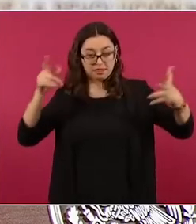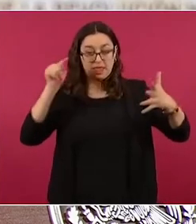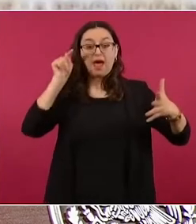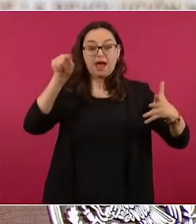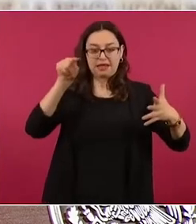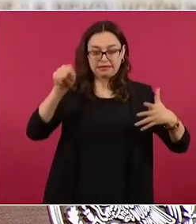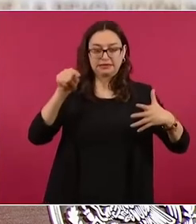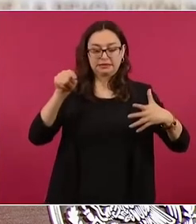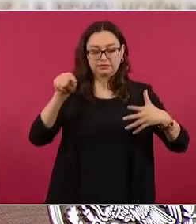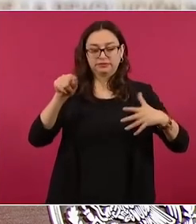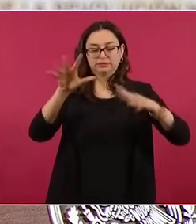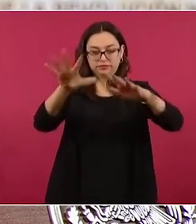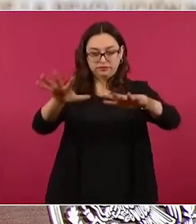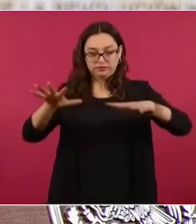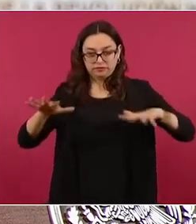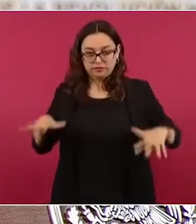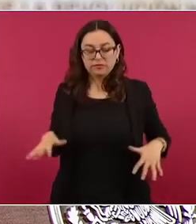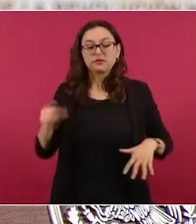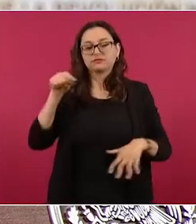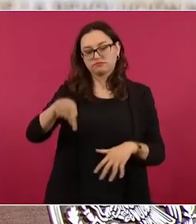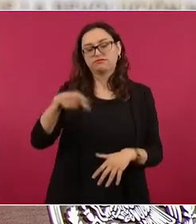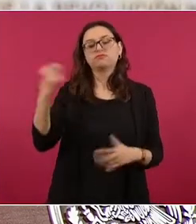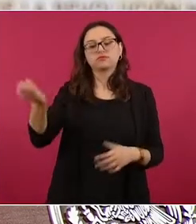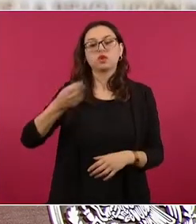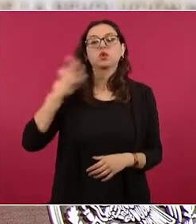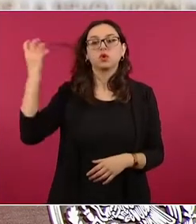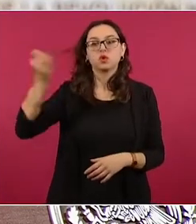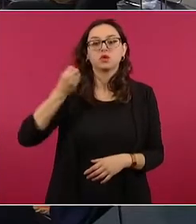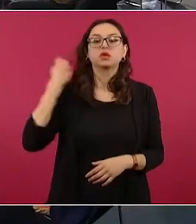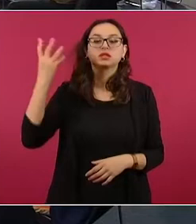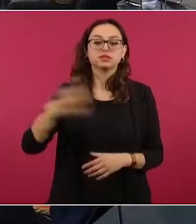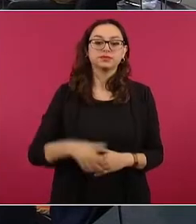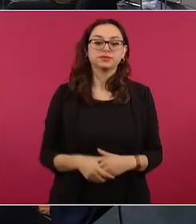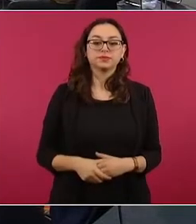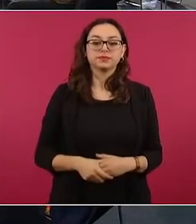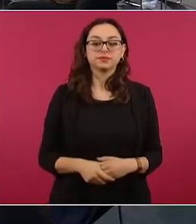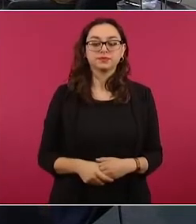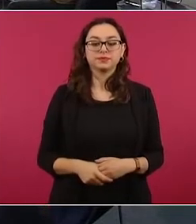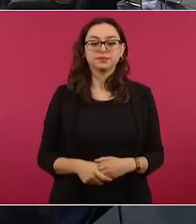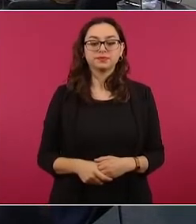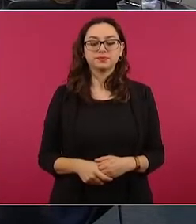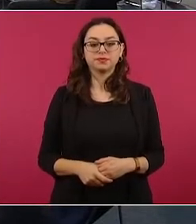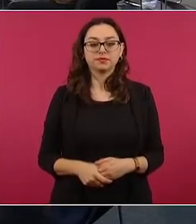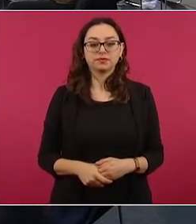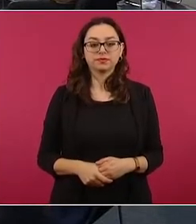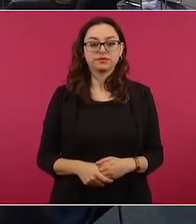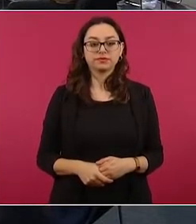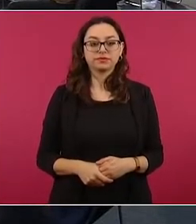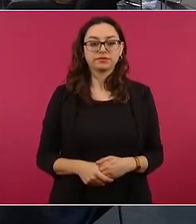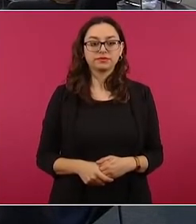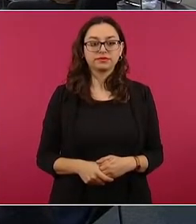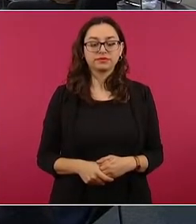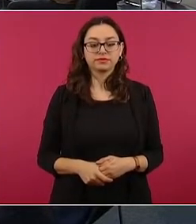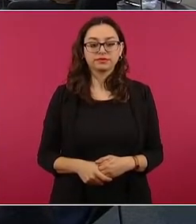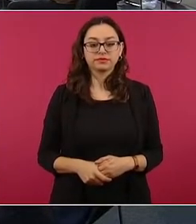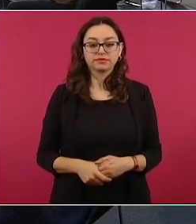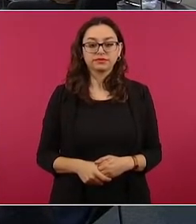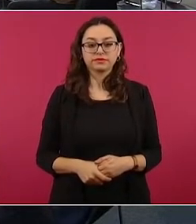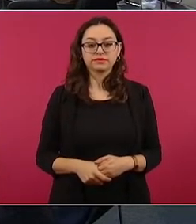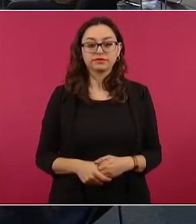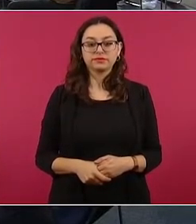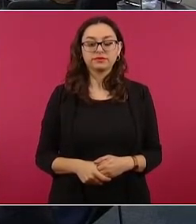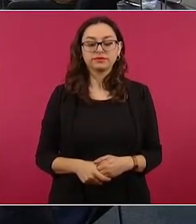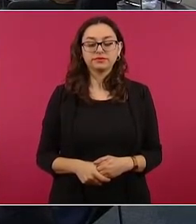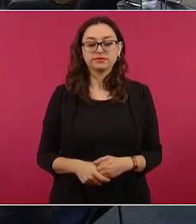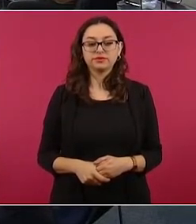la epopeya del pueblo mexicano. Presidente, ya asesinaron a otro periodista en Guerrero. Sobre el periodista asesinado ayer en